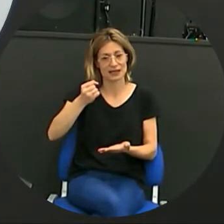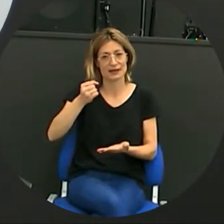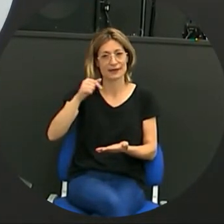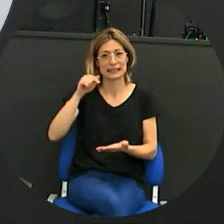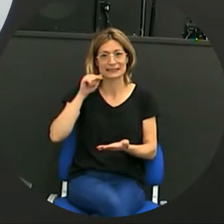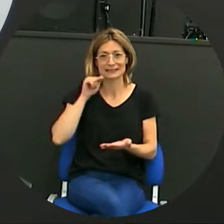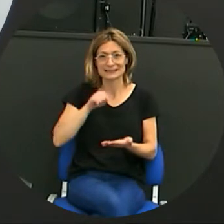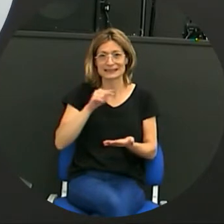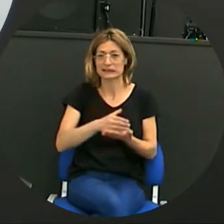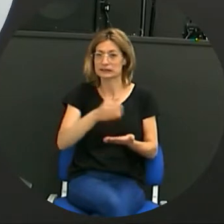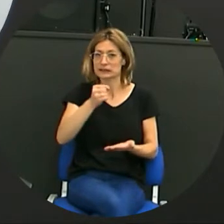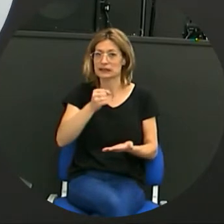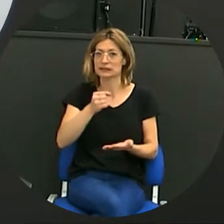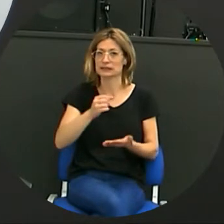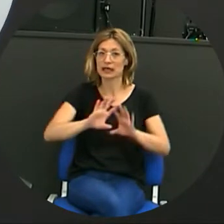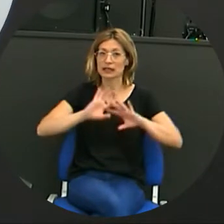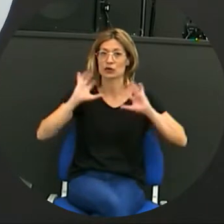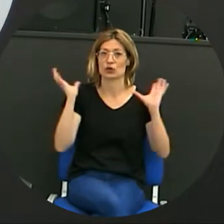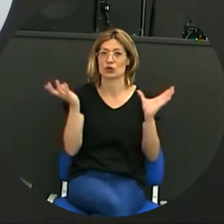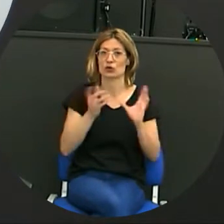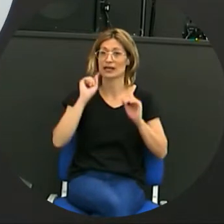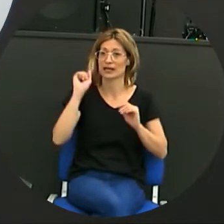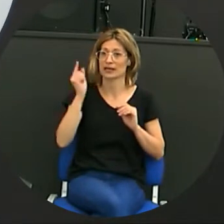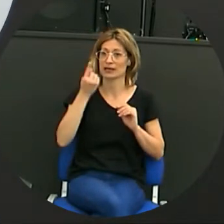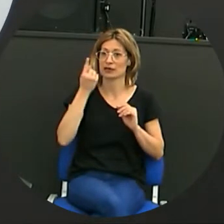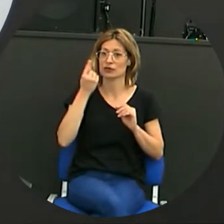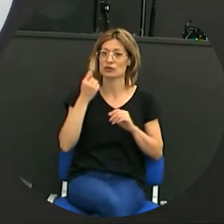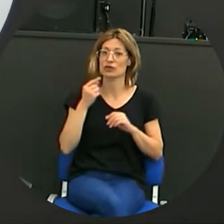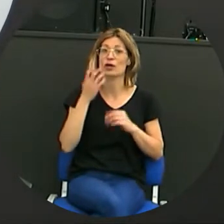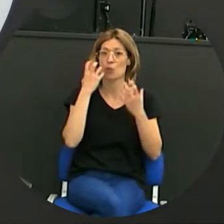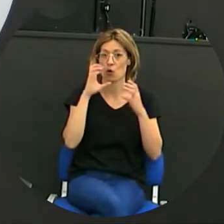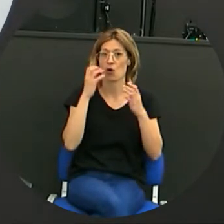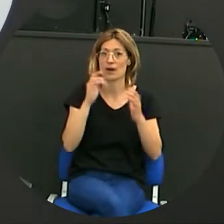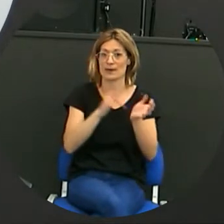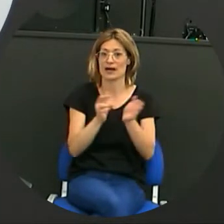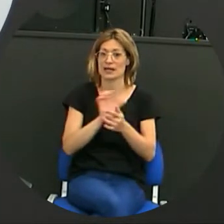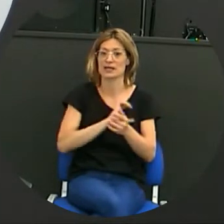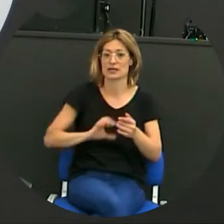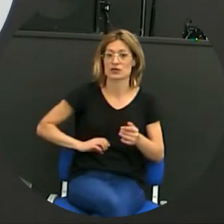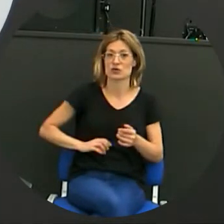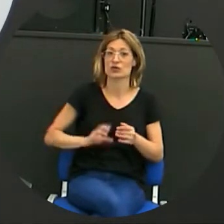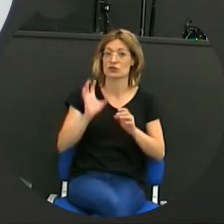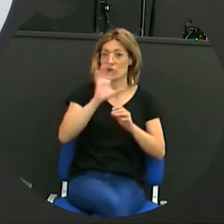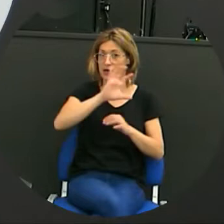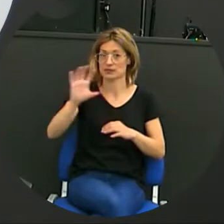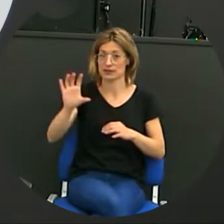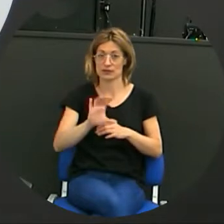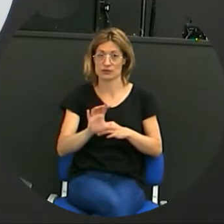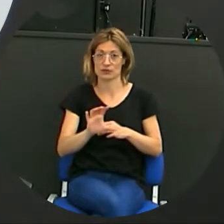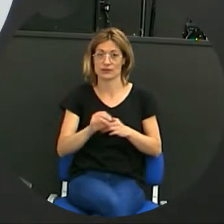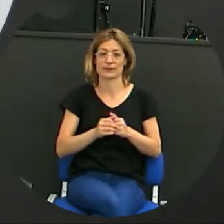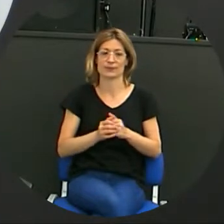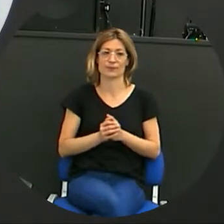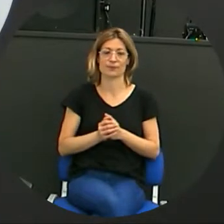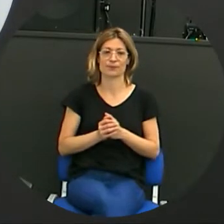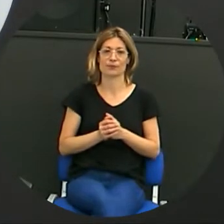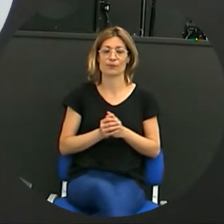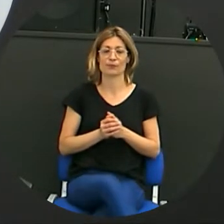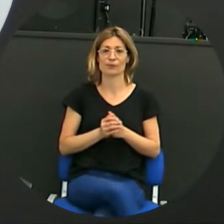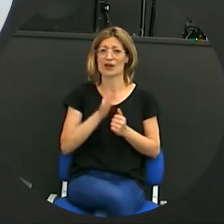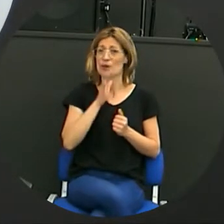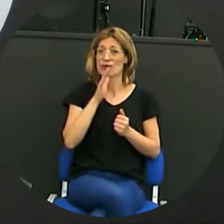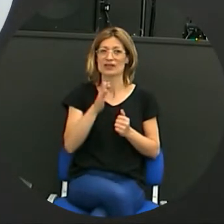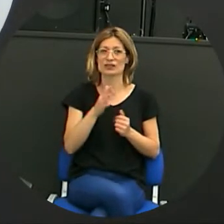iglesia que da la gloria a Dios y que proclama a Jesucristo. Por eso tenemos que ver que